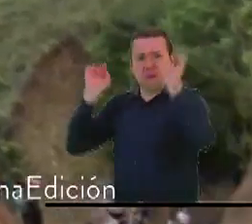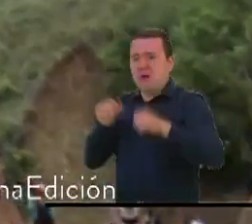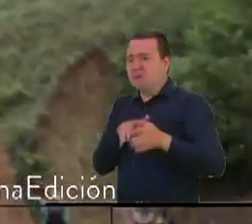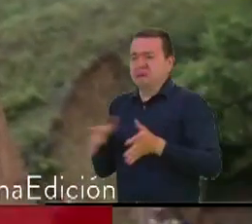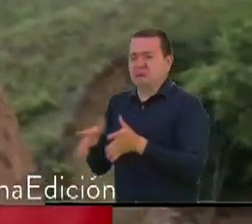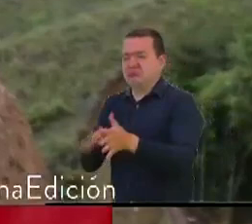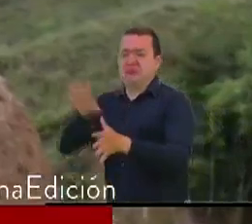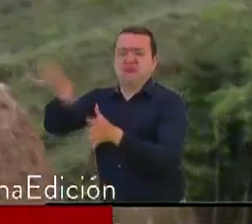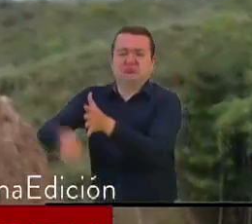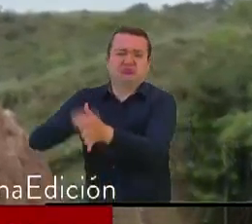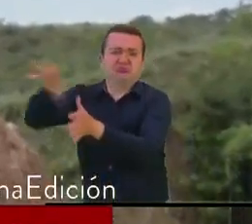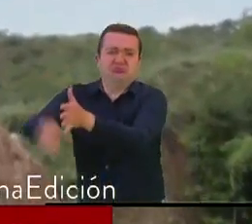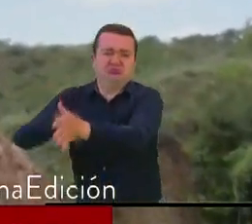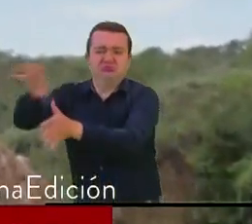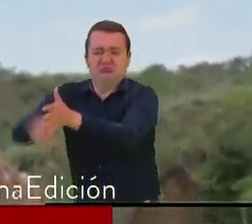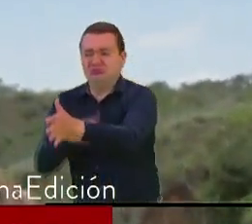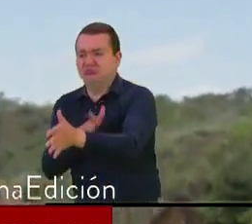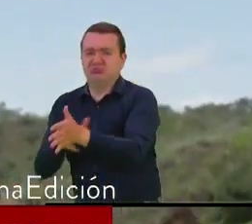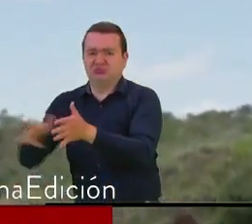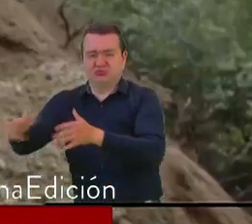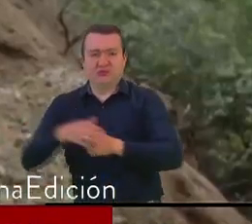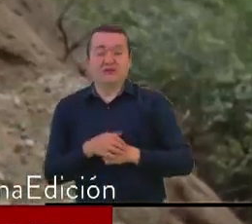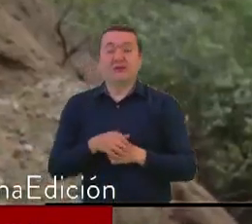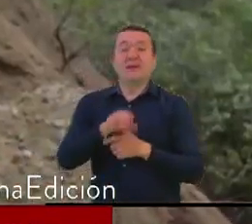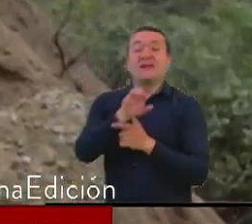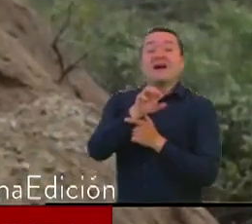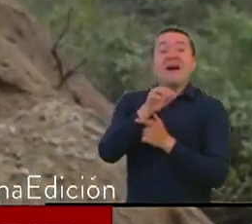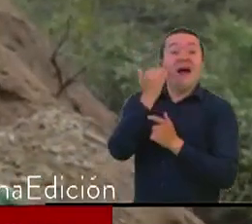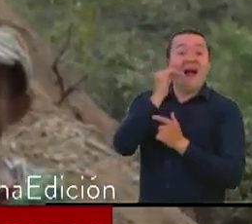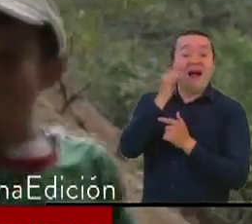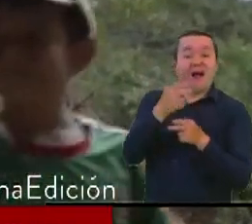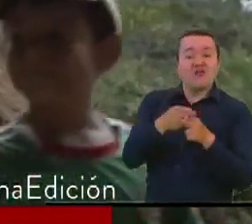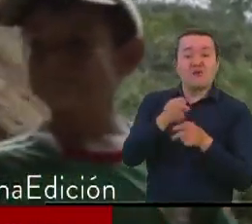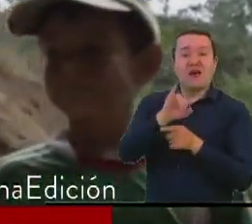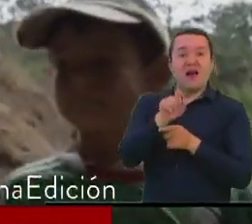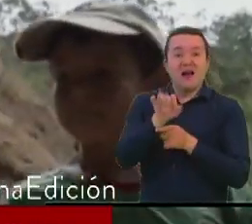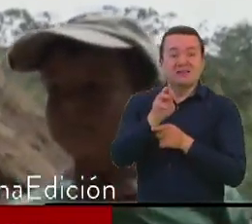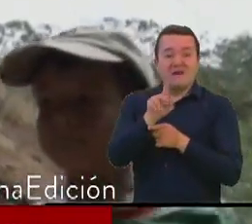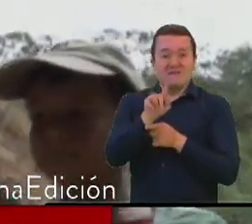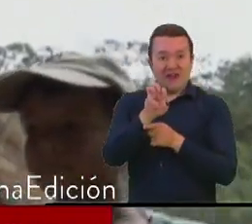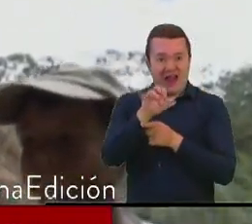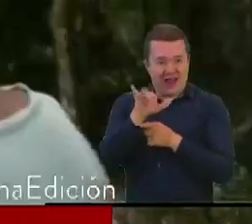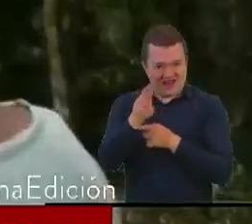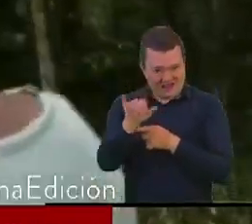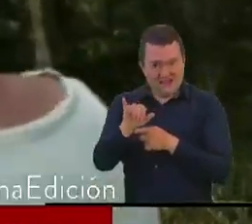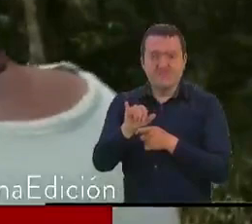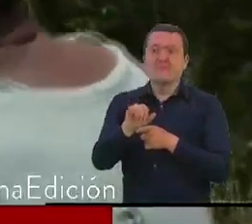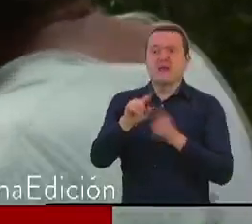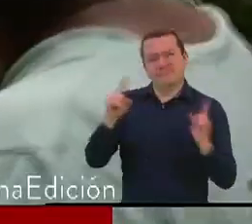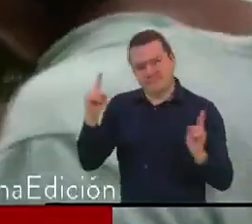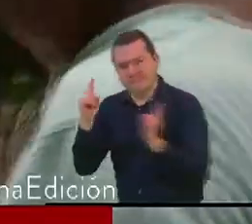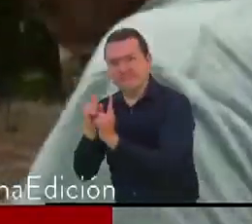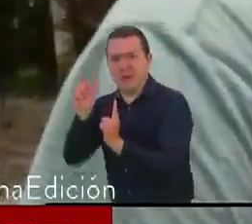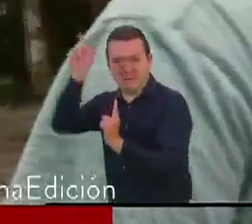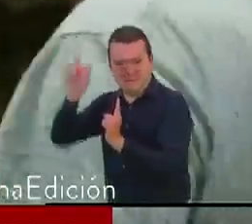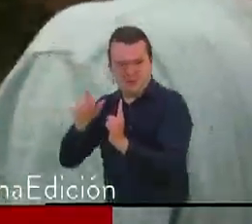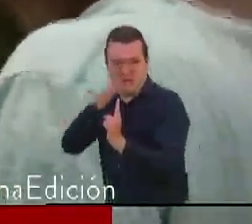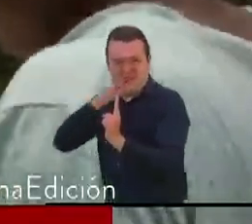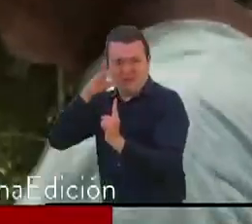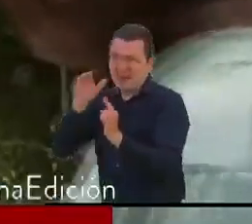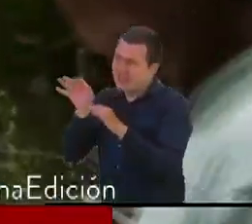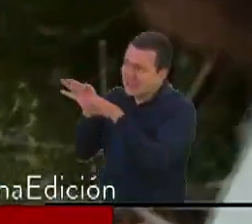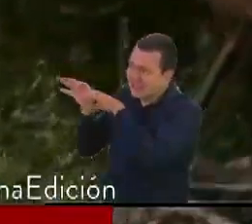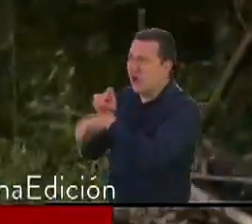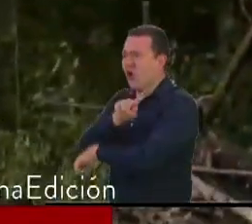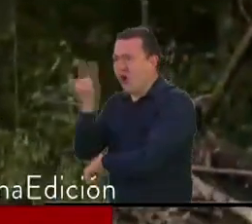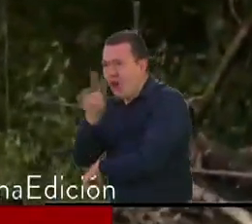Yasblady Vargas, líder del corregimiento San Agustín en Villanueva, Casanare, intentó persuadir al finquero del grave daño ambiental generado a la